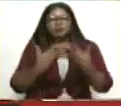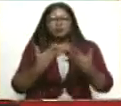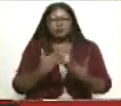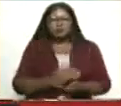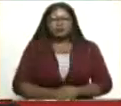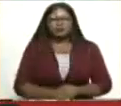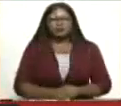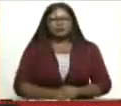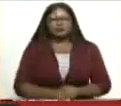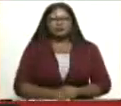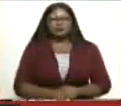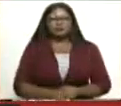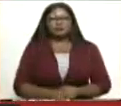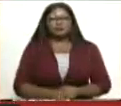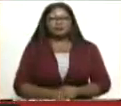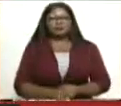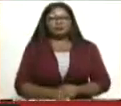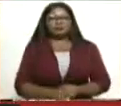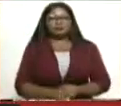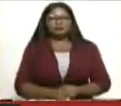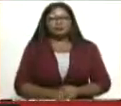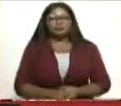todos.